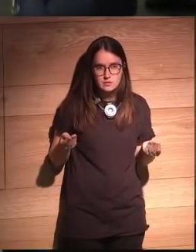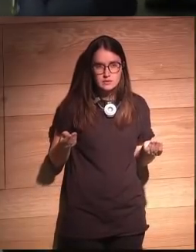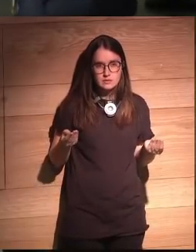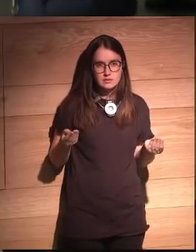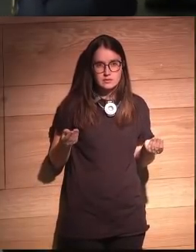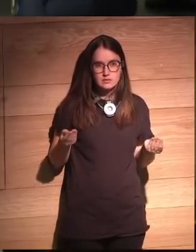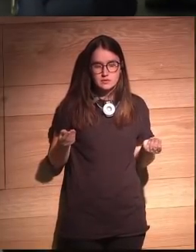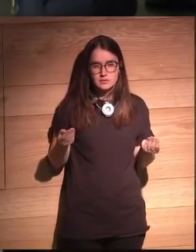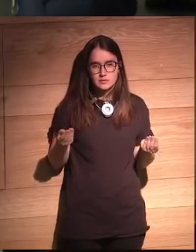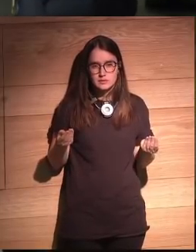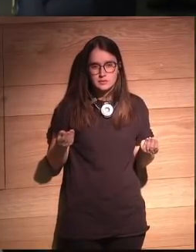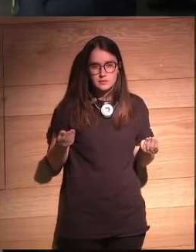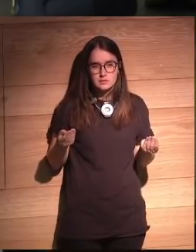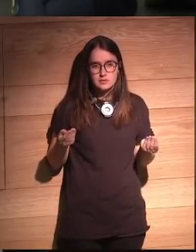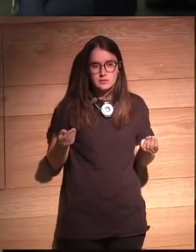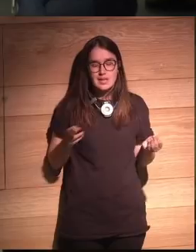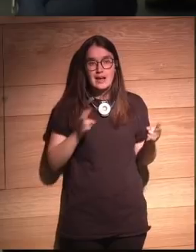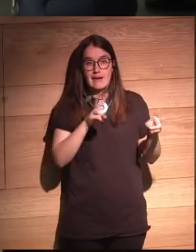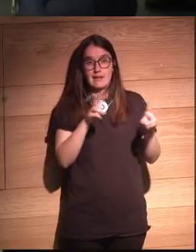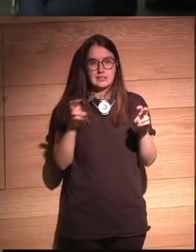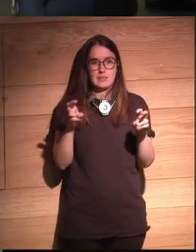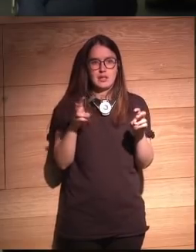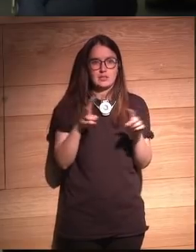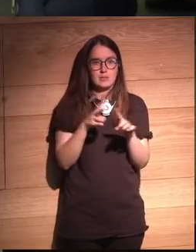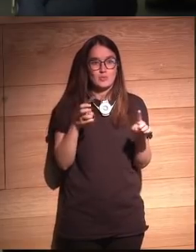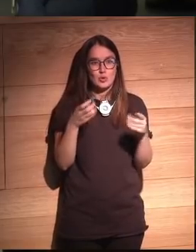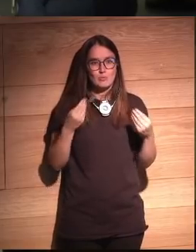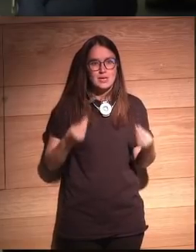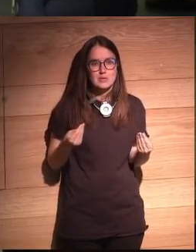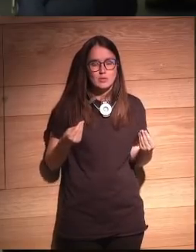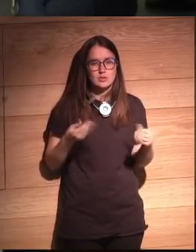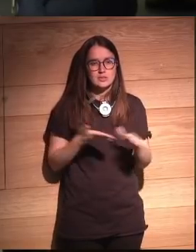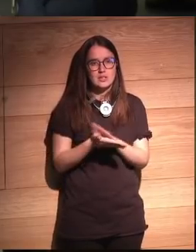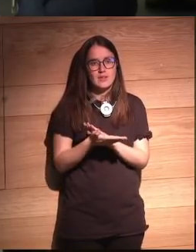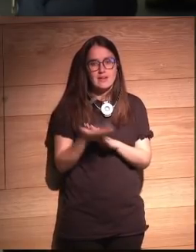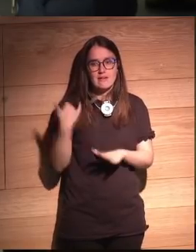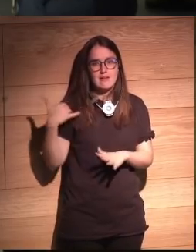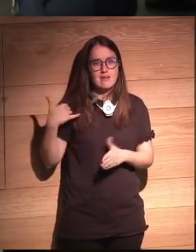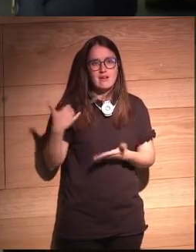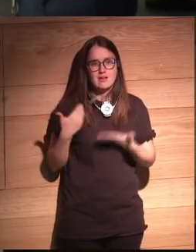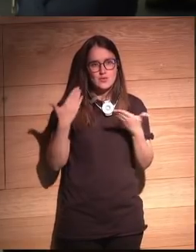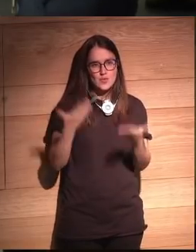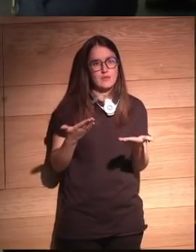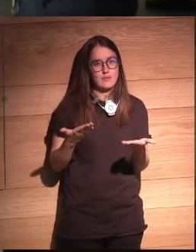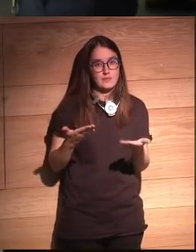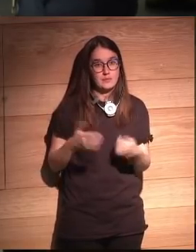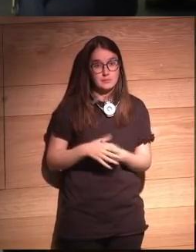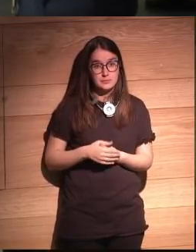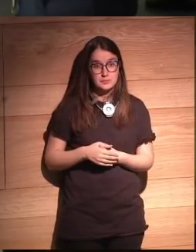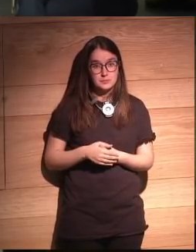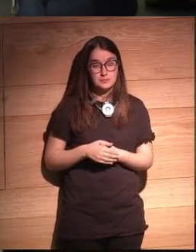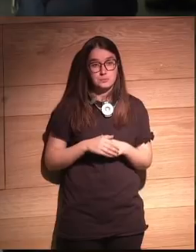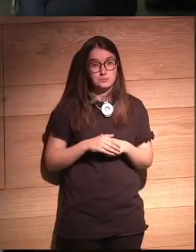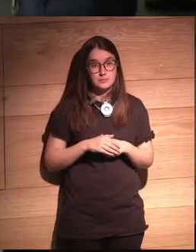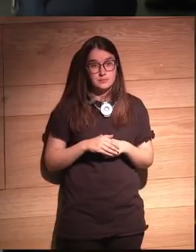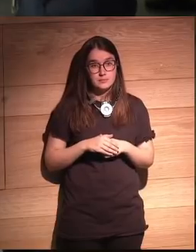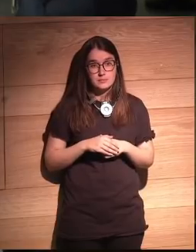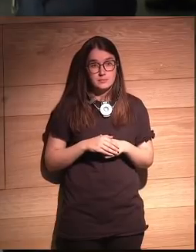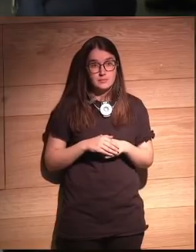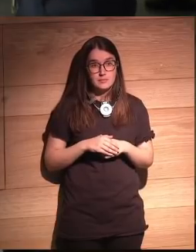Y enmarcar el tema en ese sentido es algo que ya ayuda. Sin lugar a